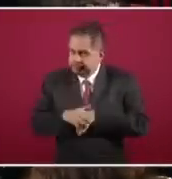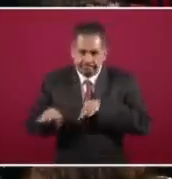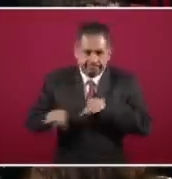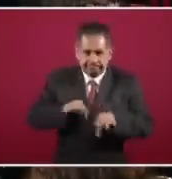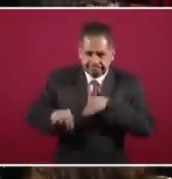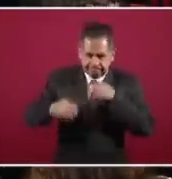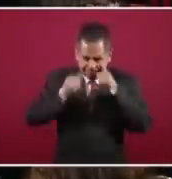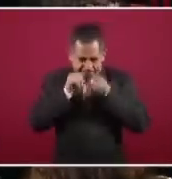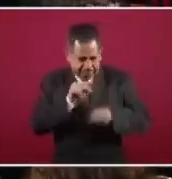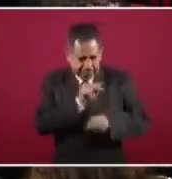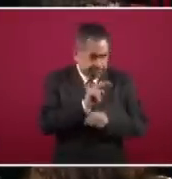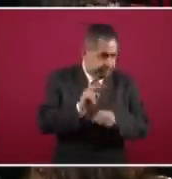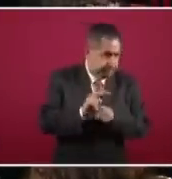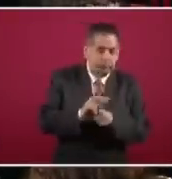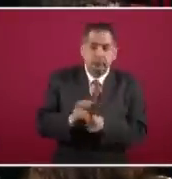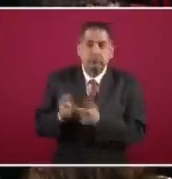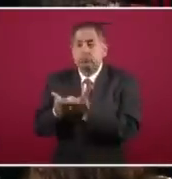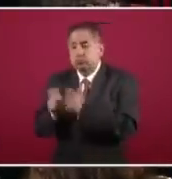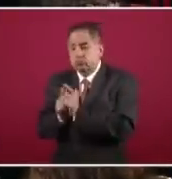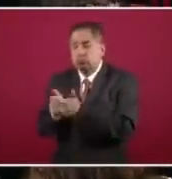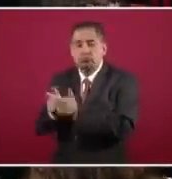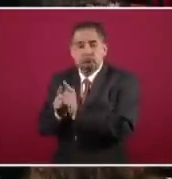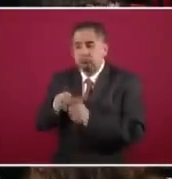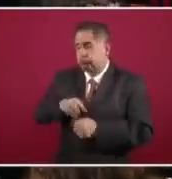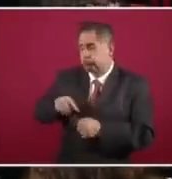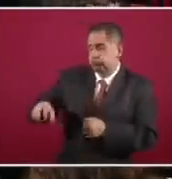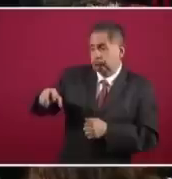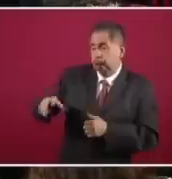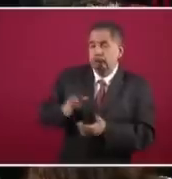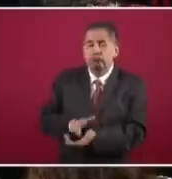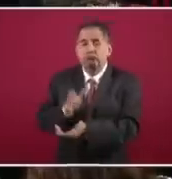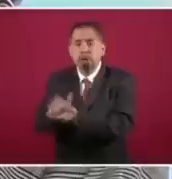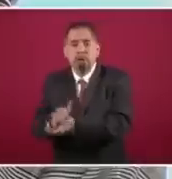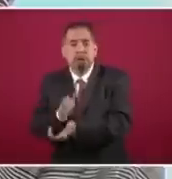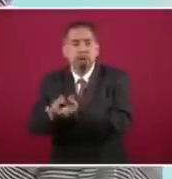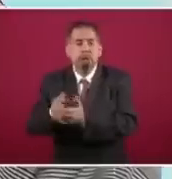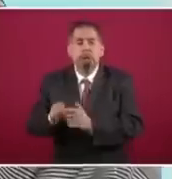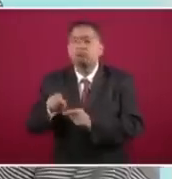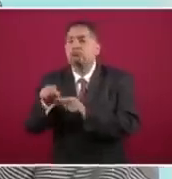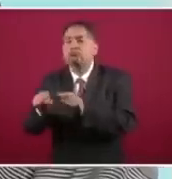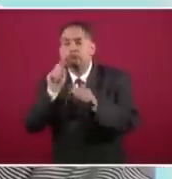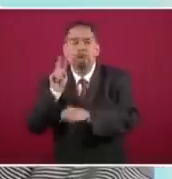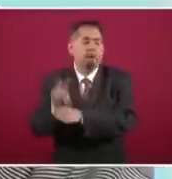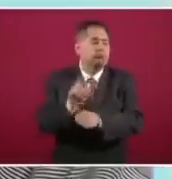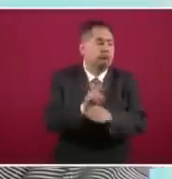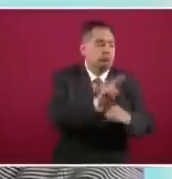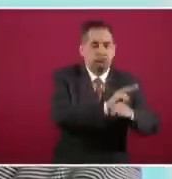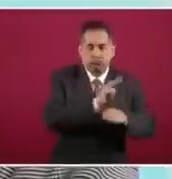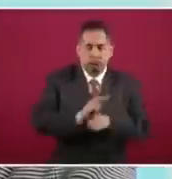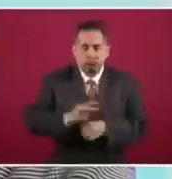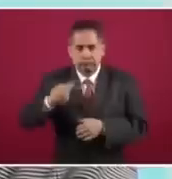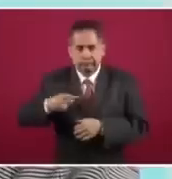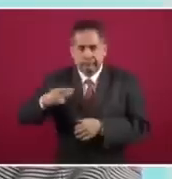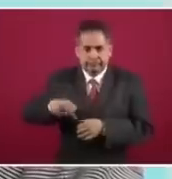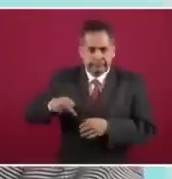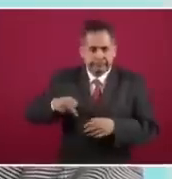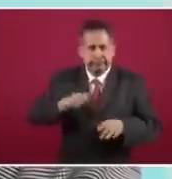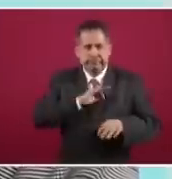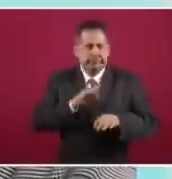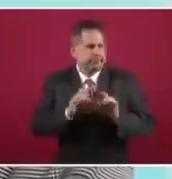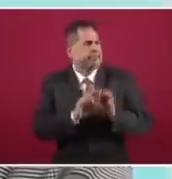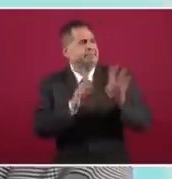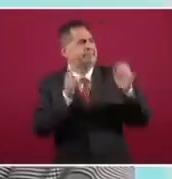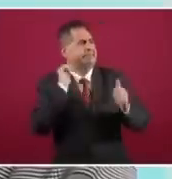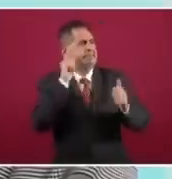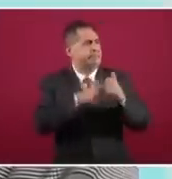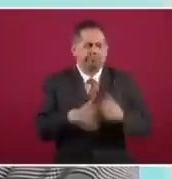y arma brigadas en los centros de consumo, de manera que los consumidores puedan acercarse